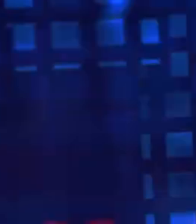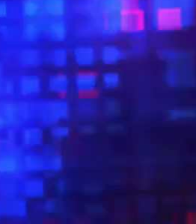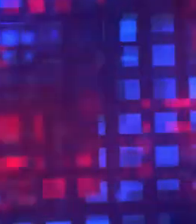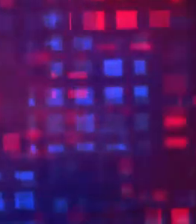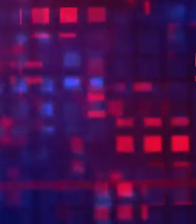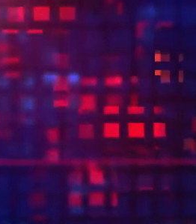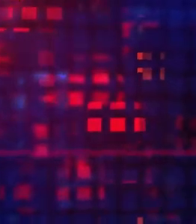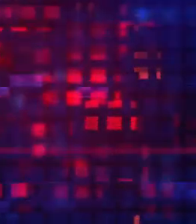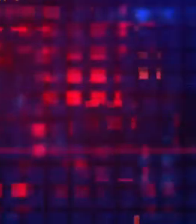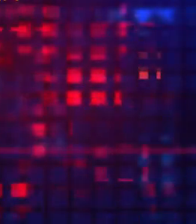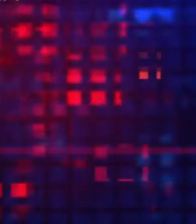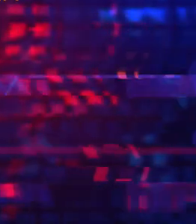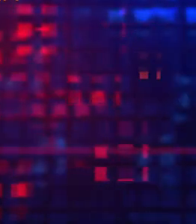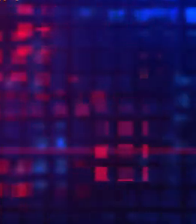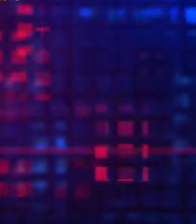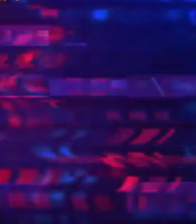Muy buenos días.